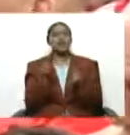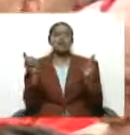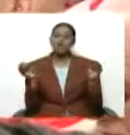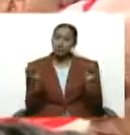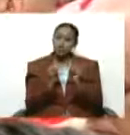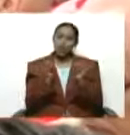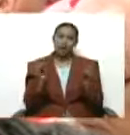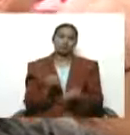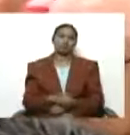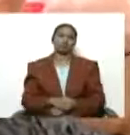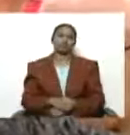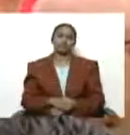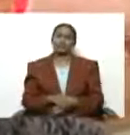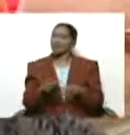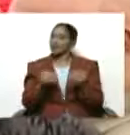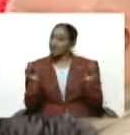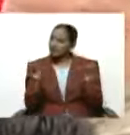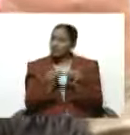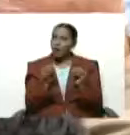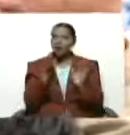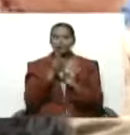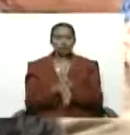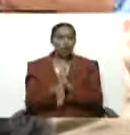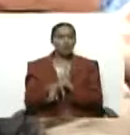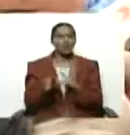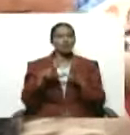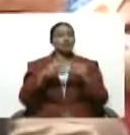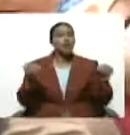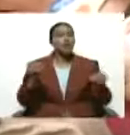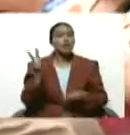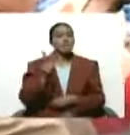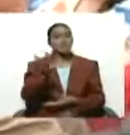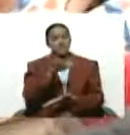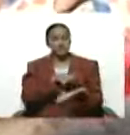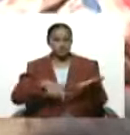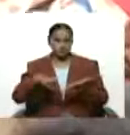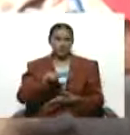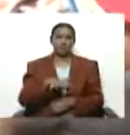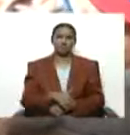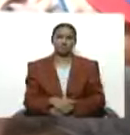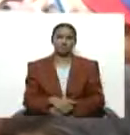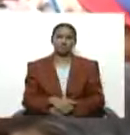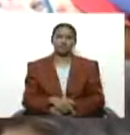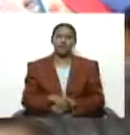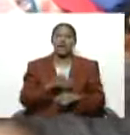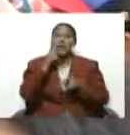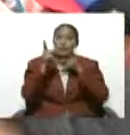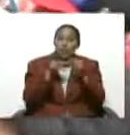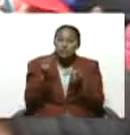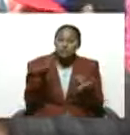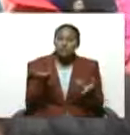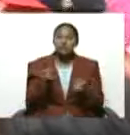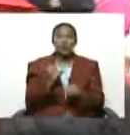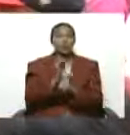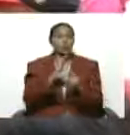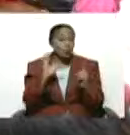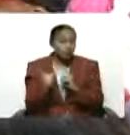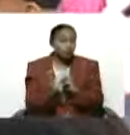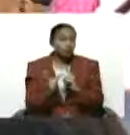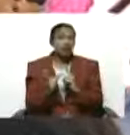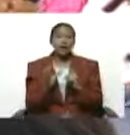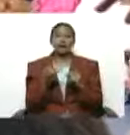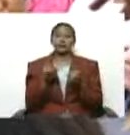en el territorio, en lo social, además de lo político, en lo cultural, en